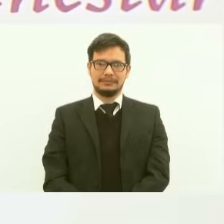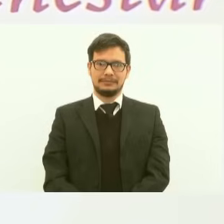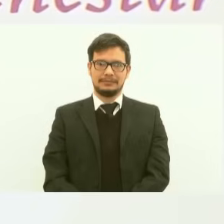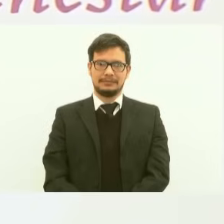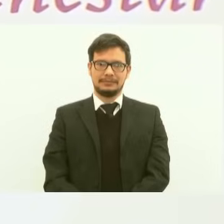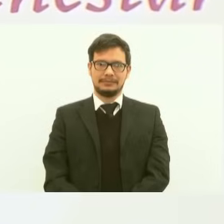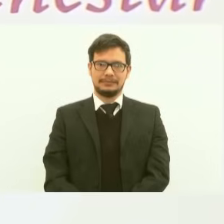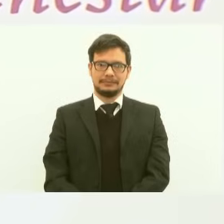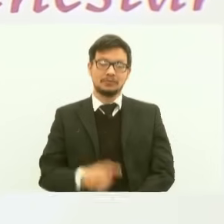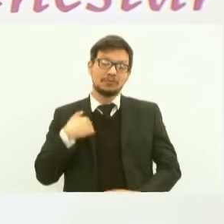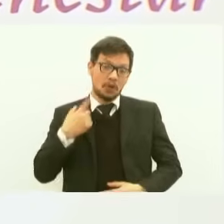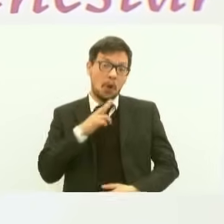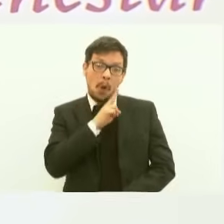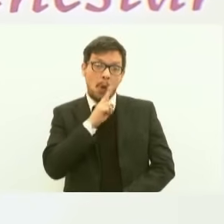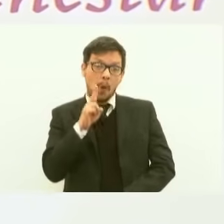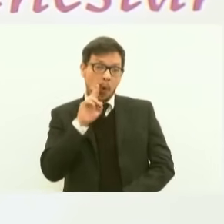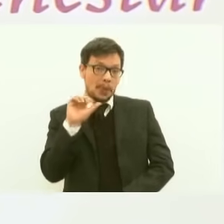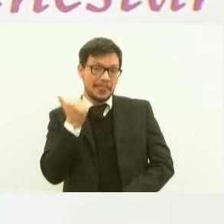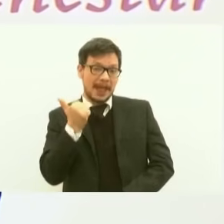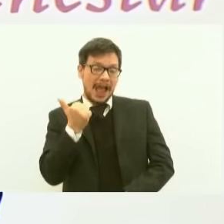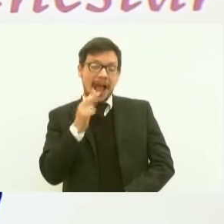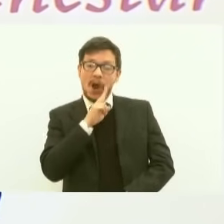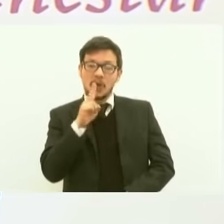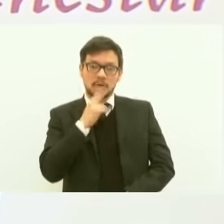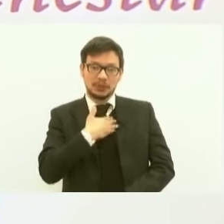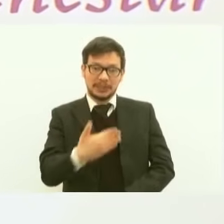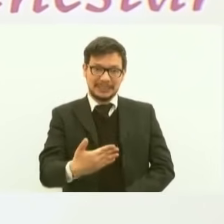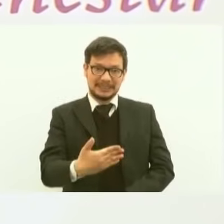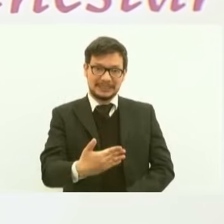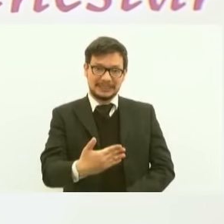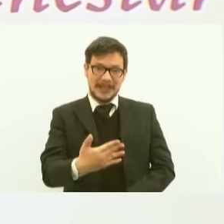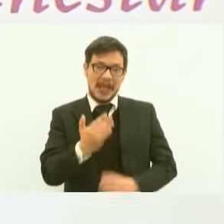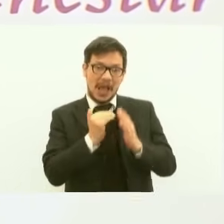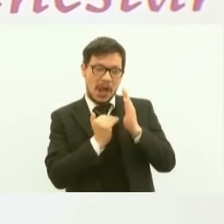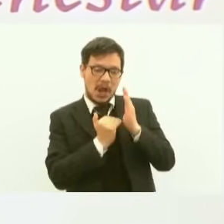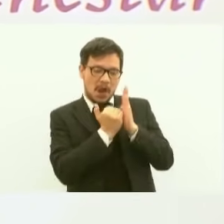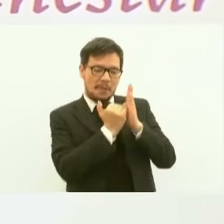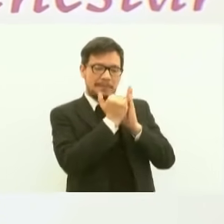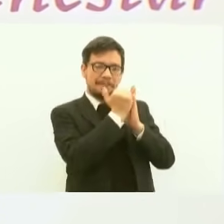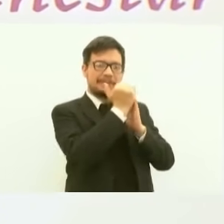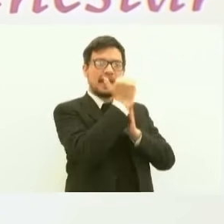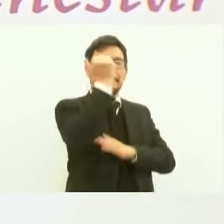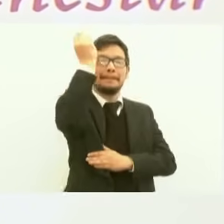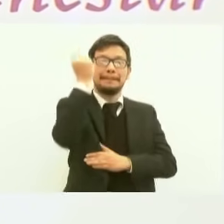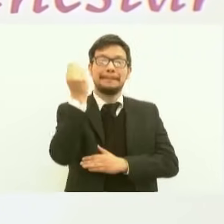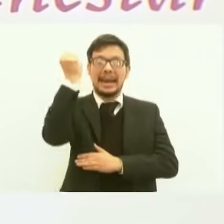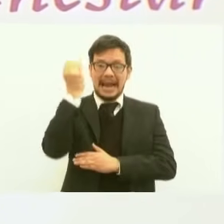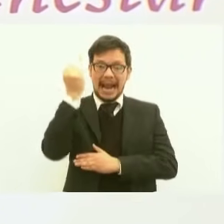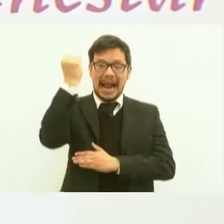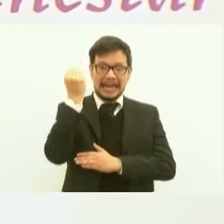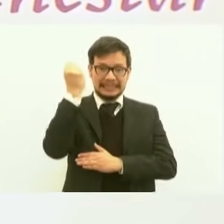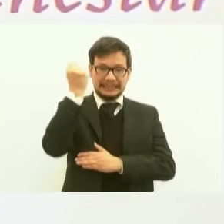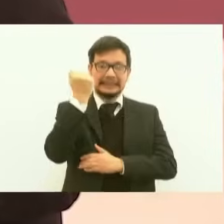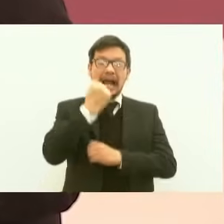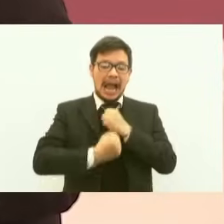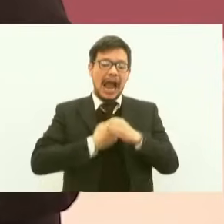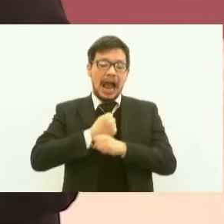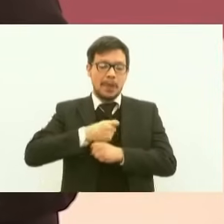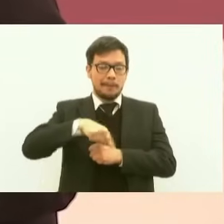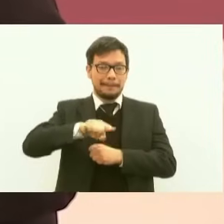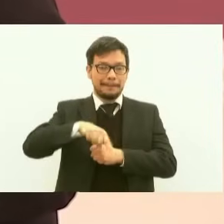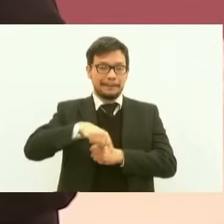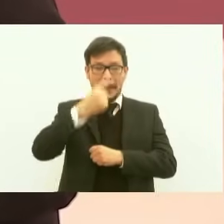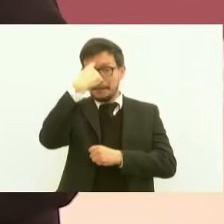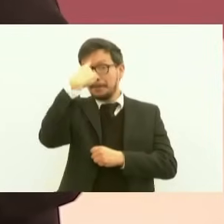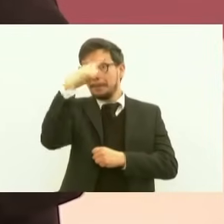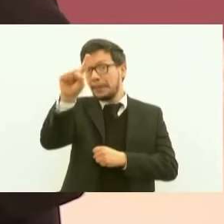otra buena noticia. Va a aumentar el número de becas este año para